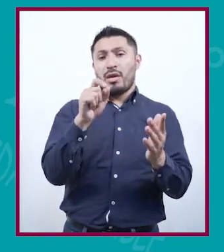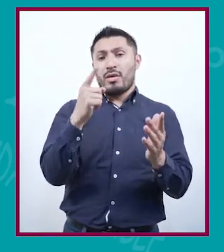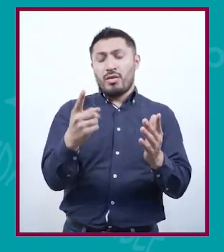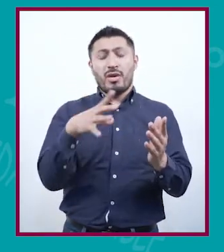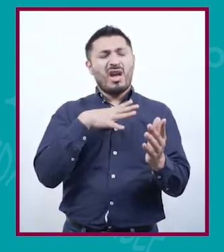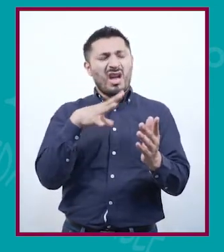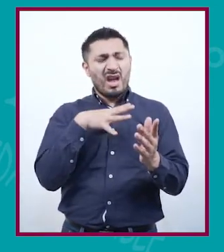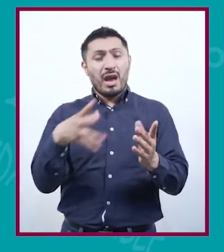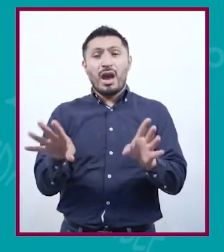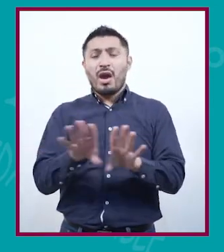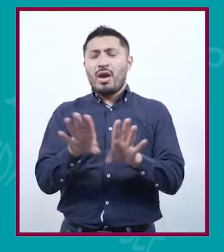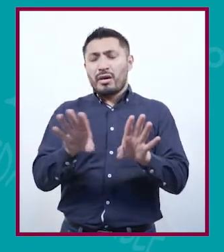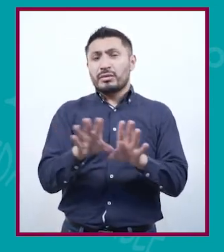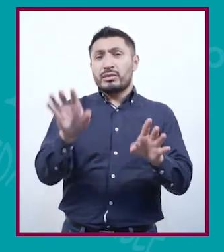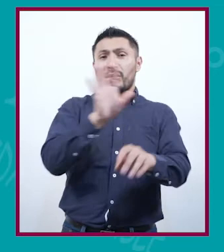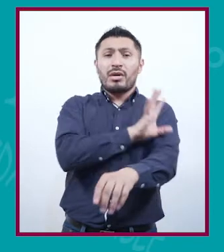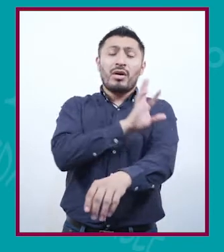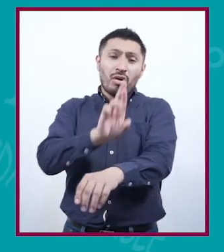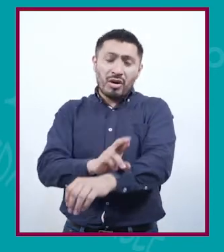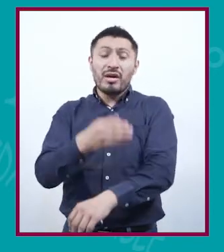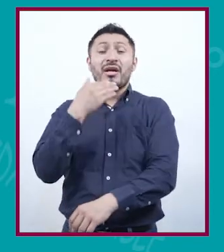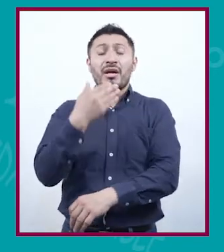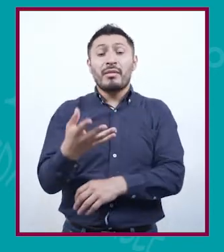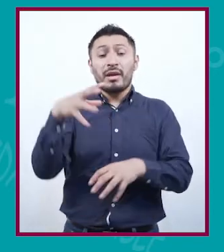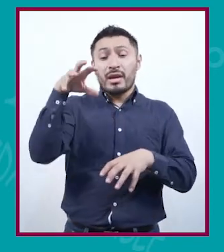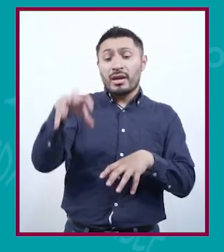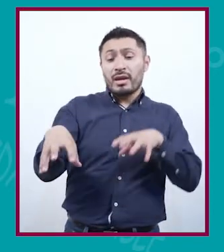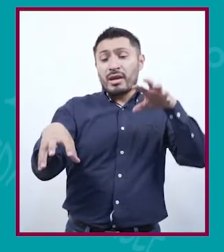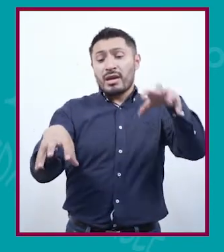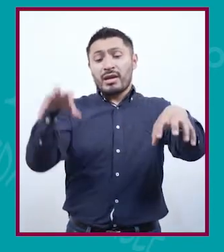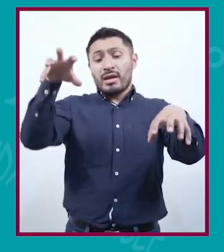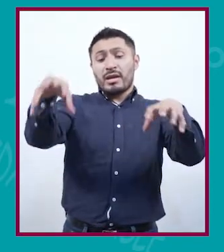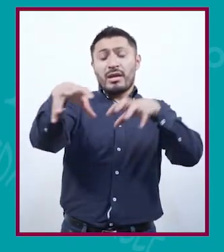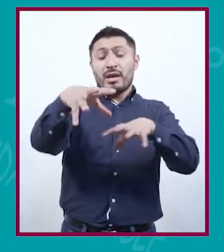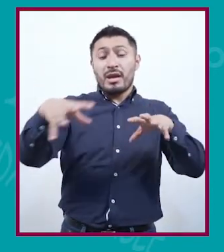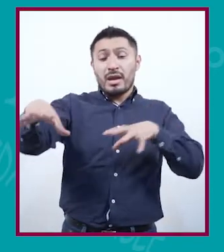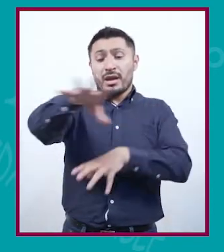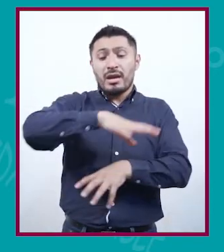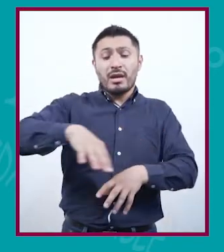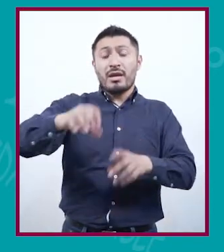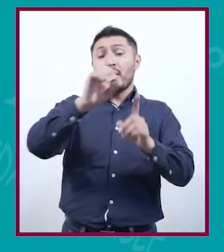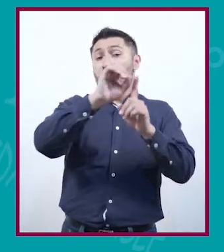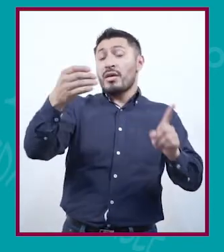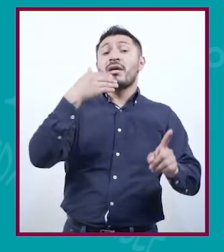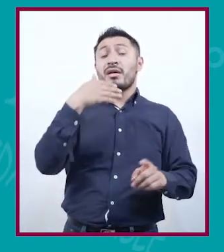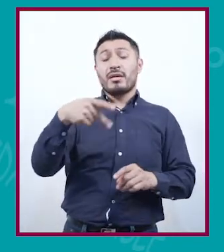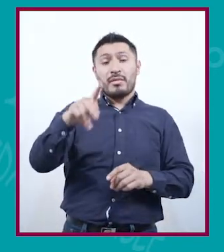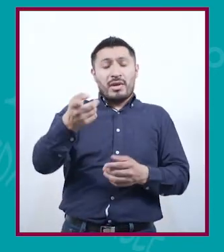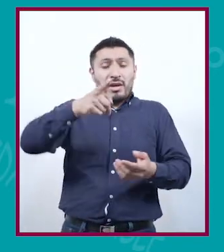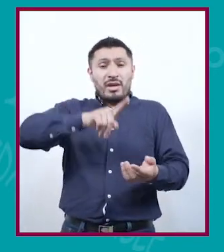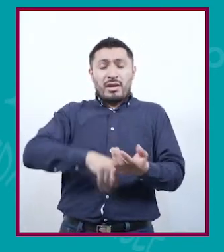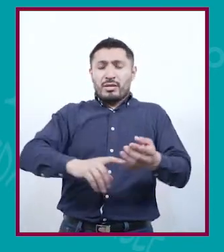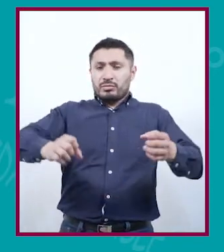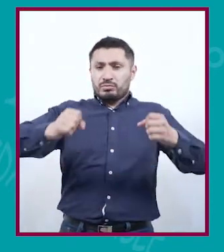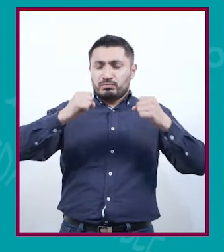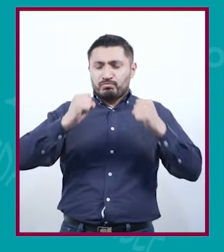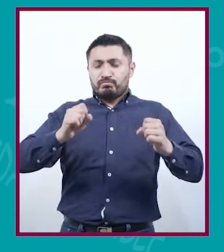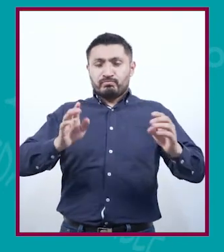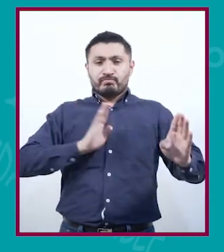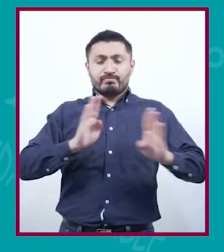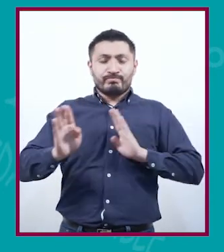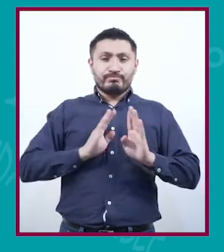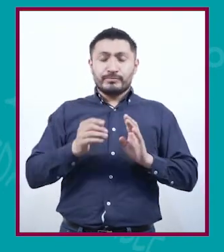de 1821 que haya una cierta coordinación entre las regiones, pero a partir de la fuerza